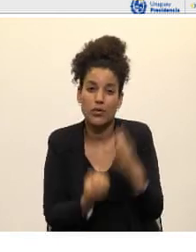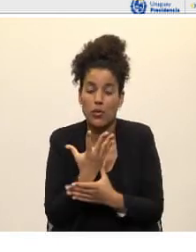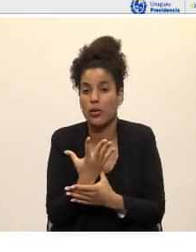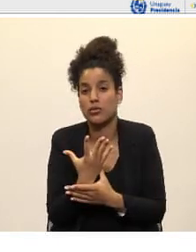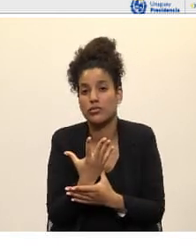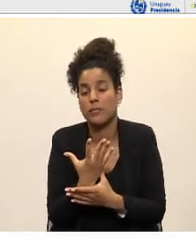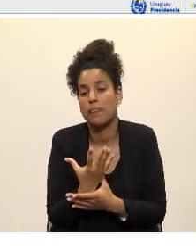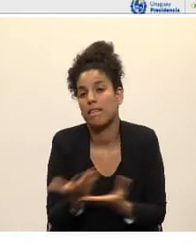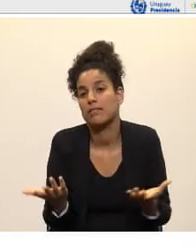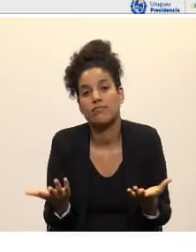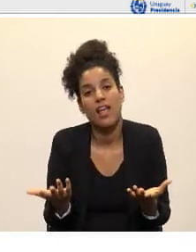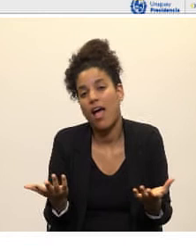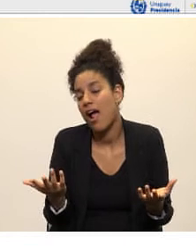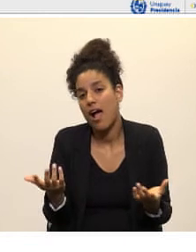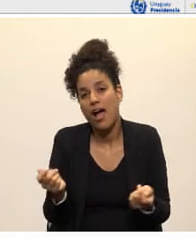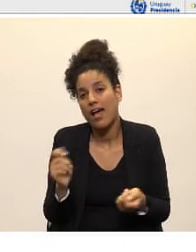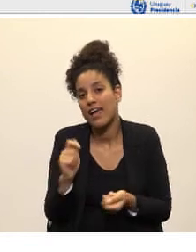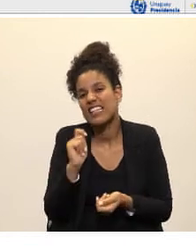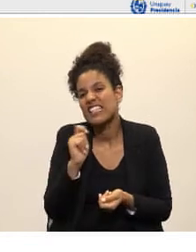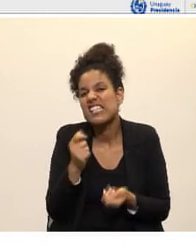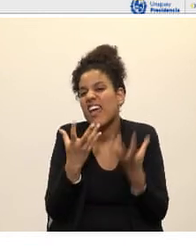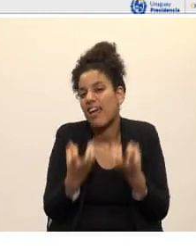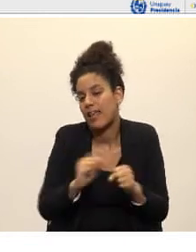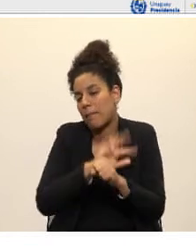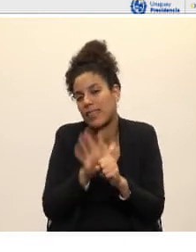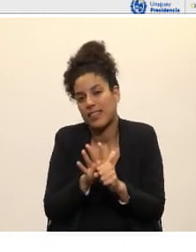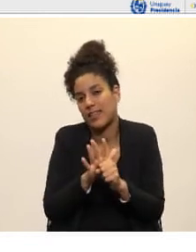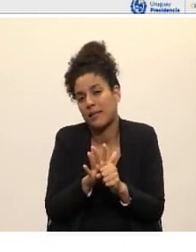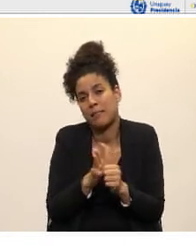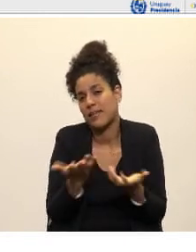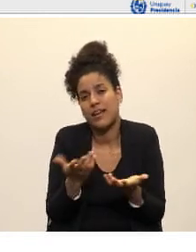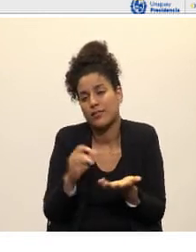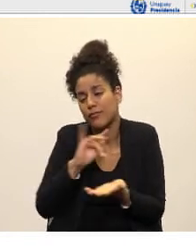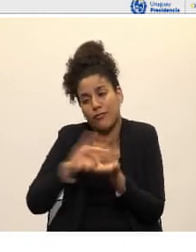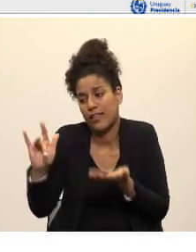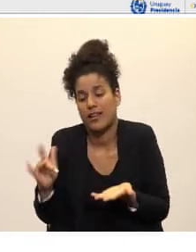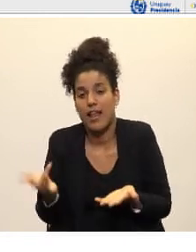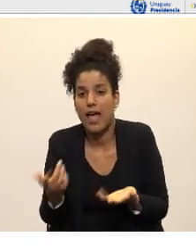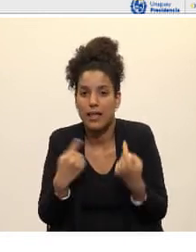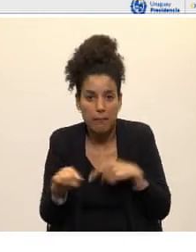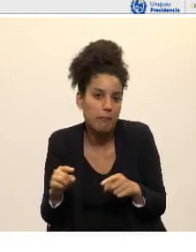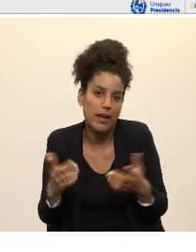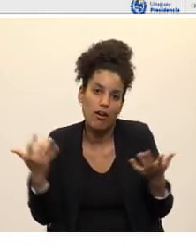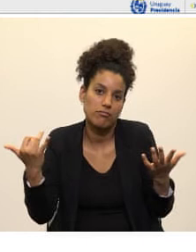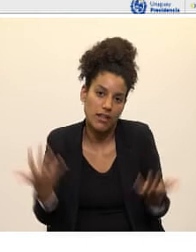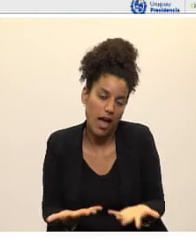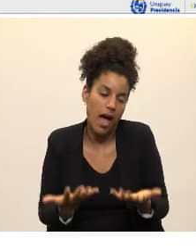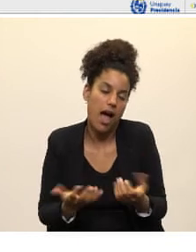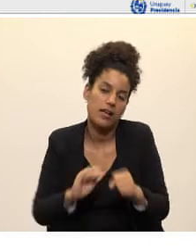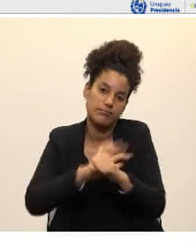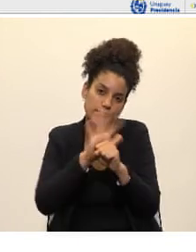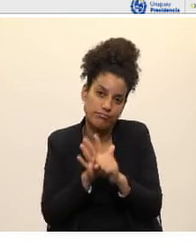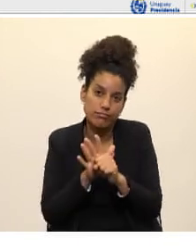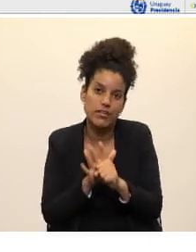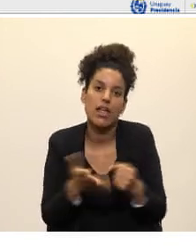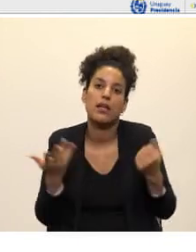duda estamos todos en esta situación de crisis y de incertidumbre. Contemplar el estado de situación,